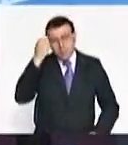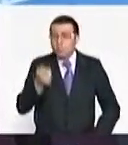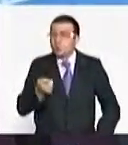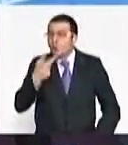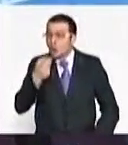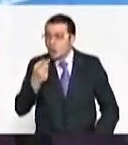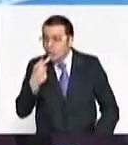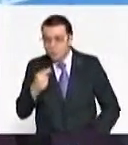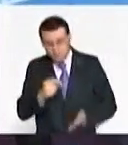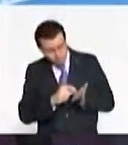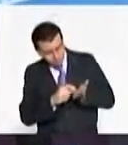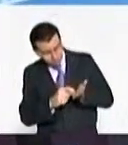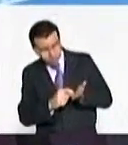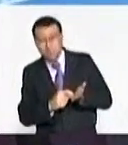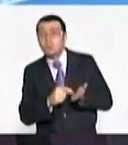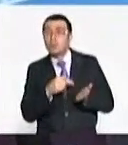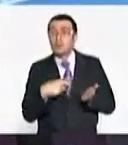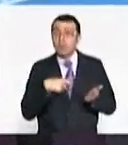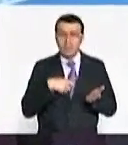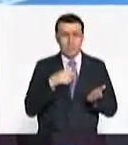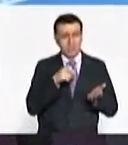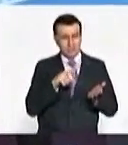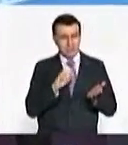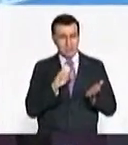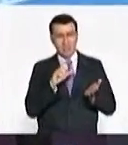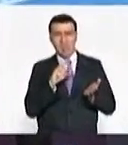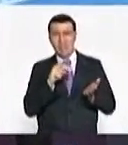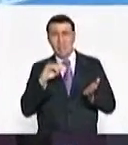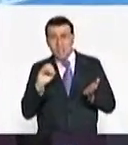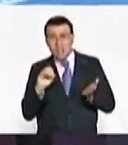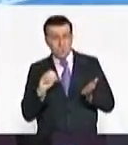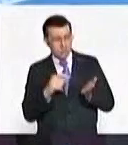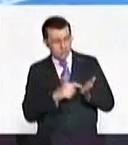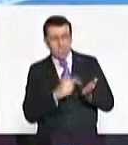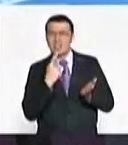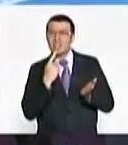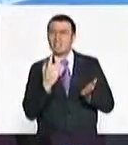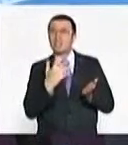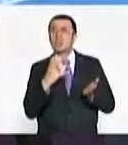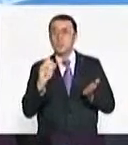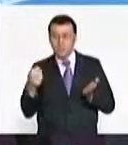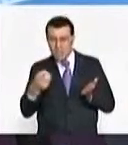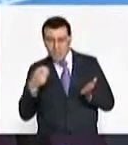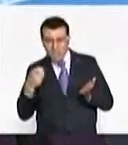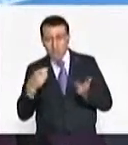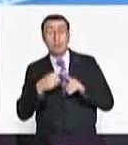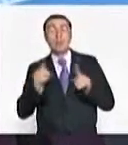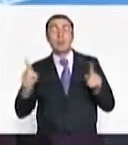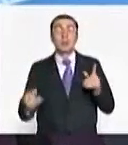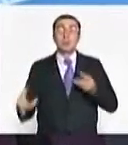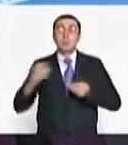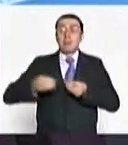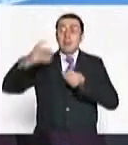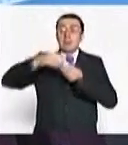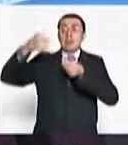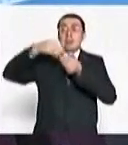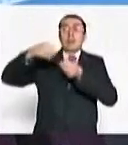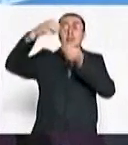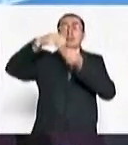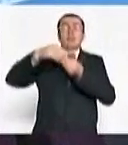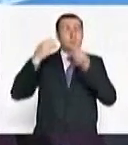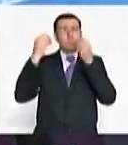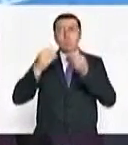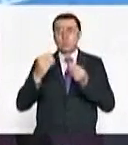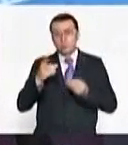que tenía 50 microgramos de selenio y lo que tenía era 5 veces mayor de lo que decía allí. Es decir, tuvieron una sobredosis